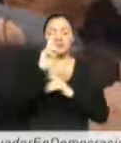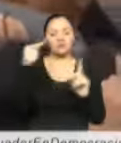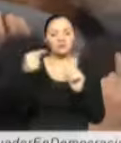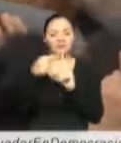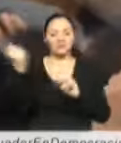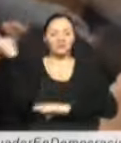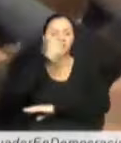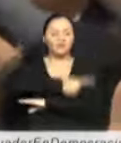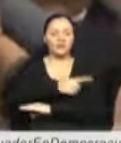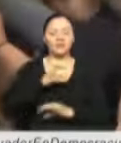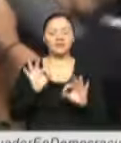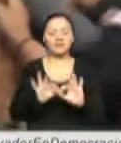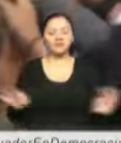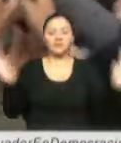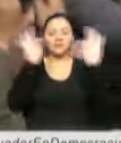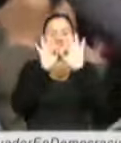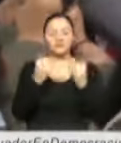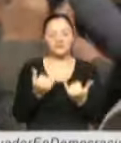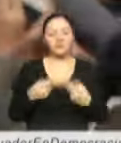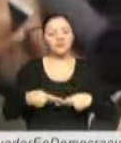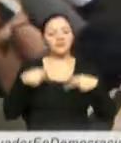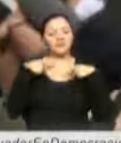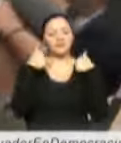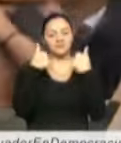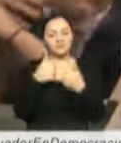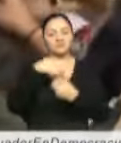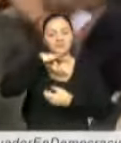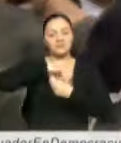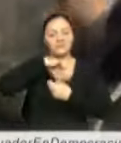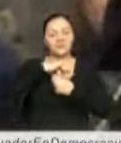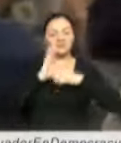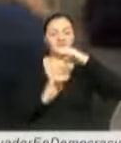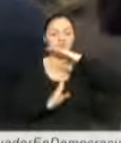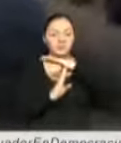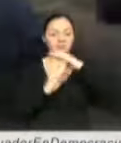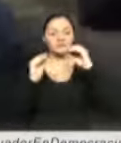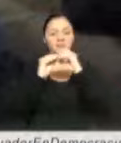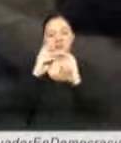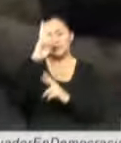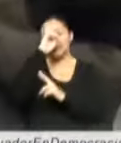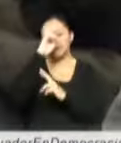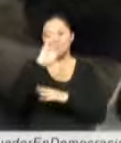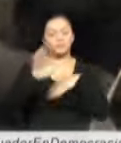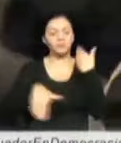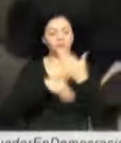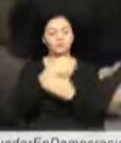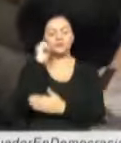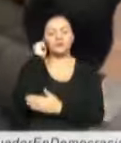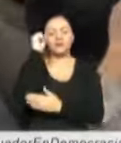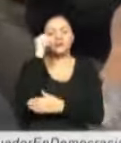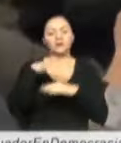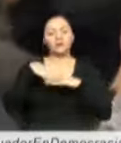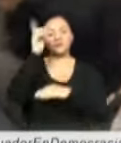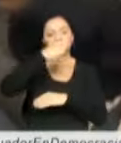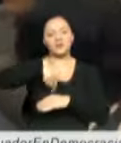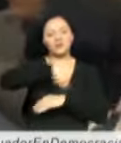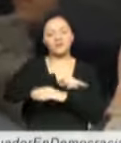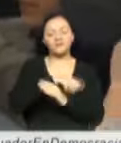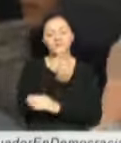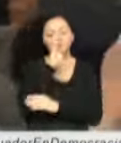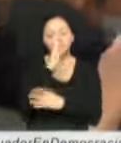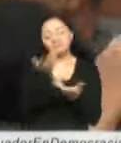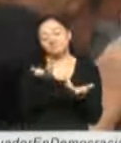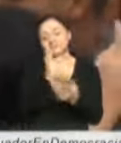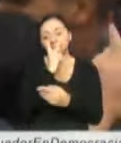esta jornada electoral, a vivir unas elecciones en paz y a que se respete los derechos de la mayoría. Siempre lo ha